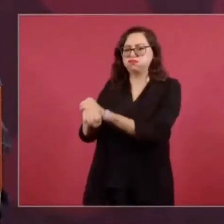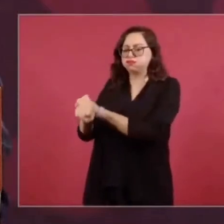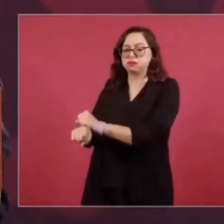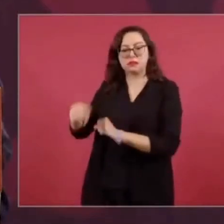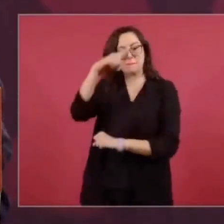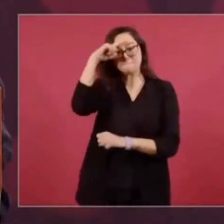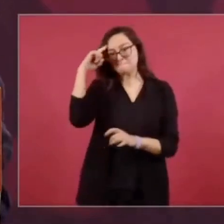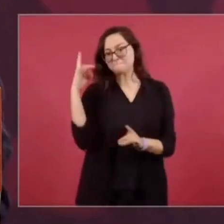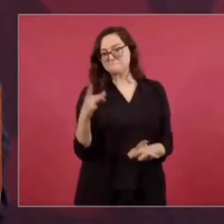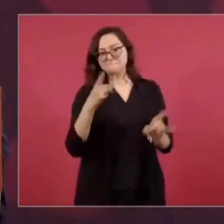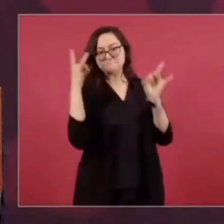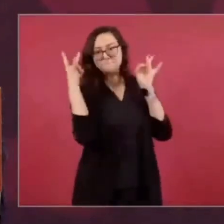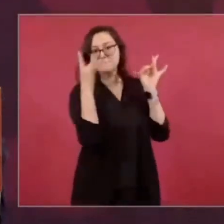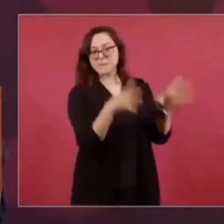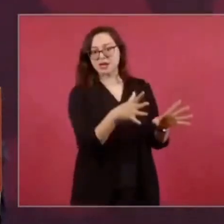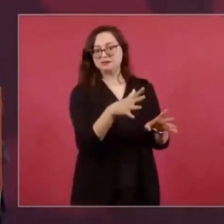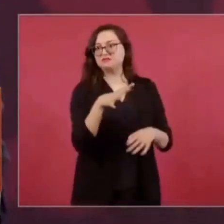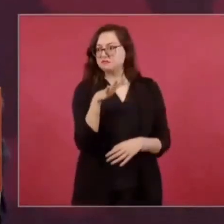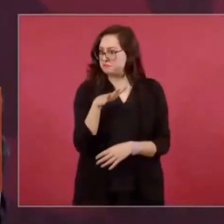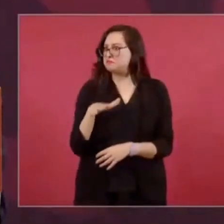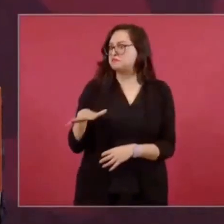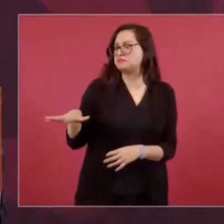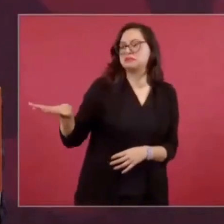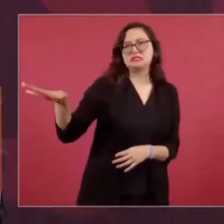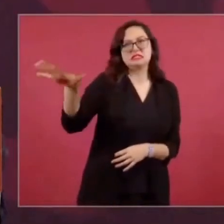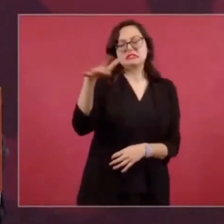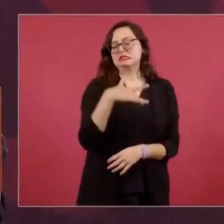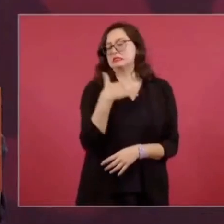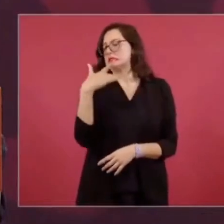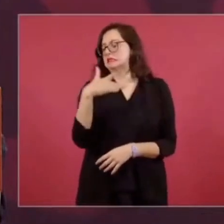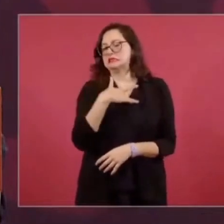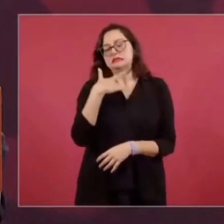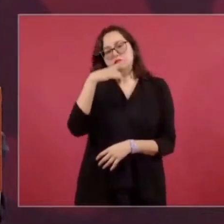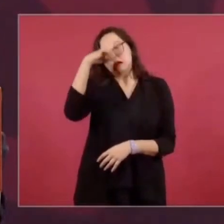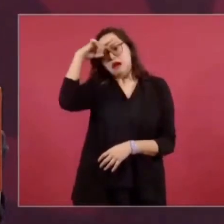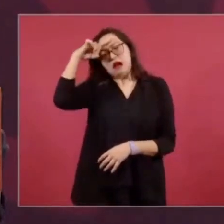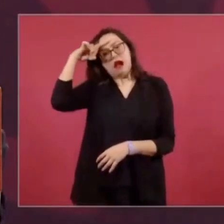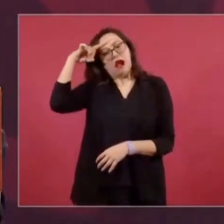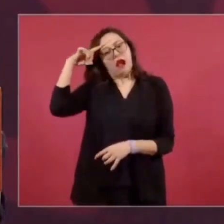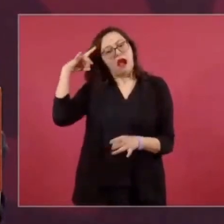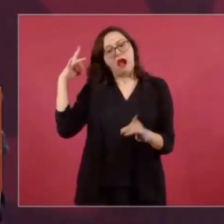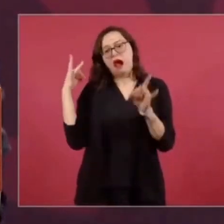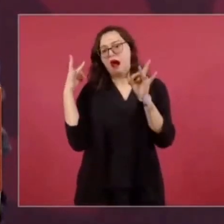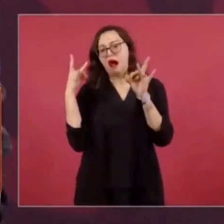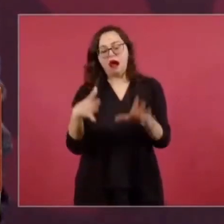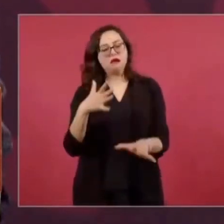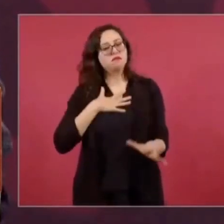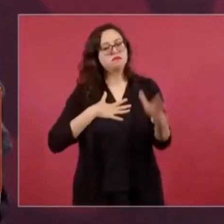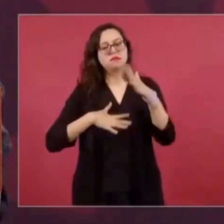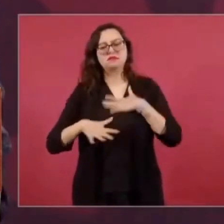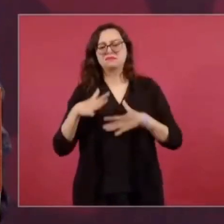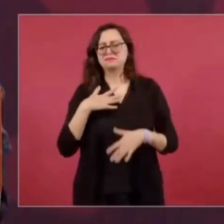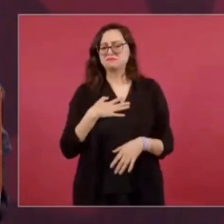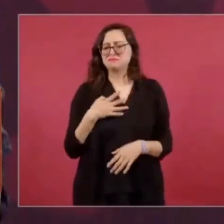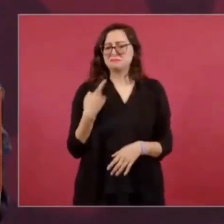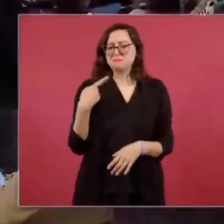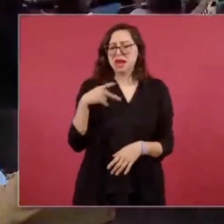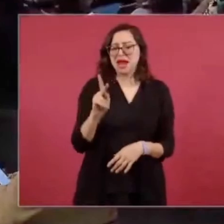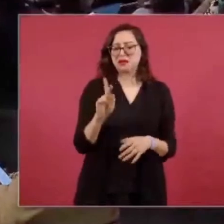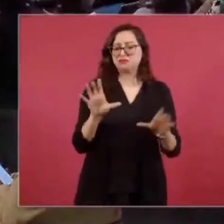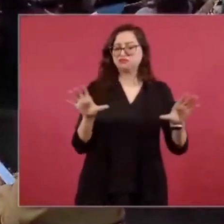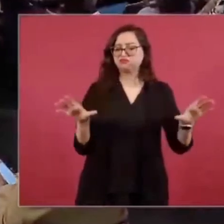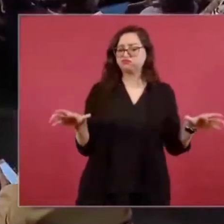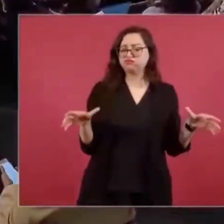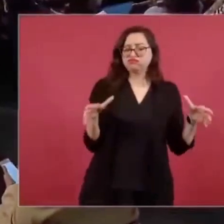pero ya era general. Sin embargo, la élite estaba quitada de la pena en